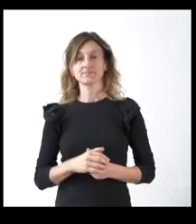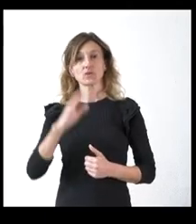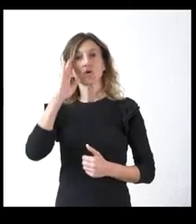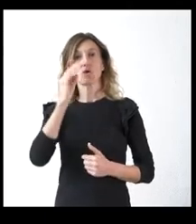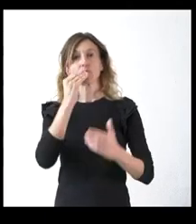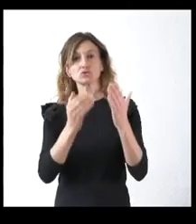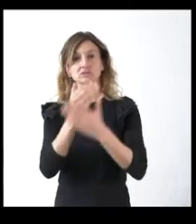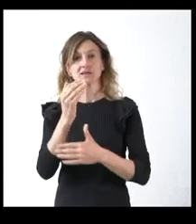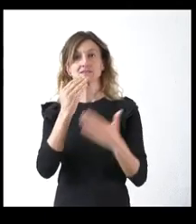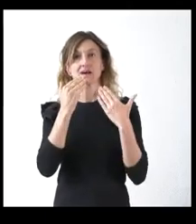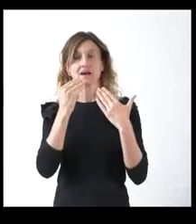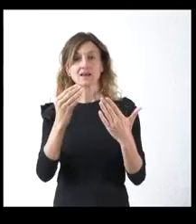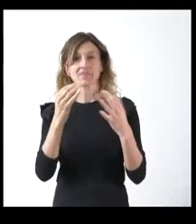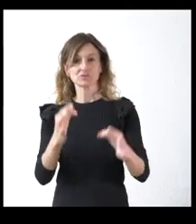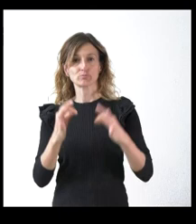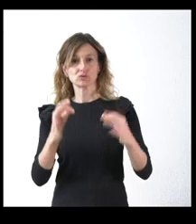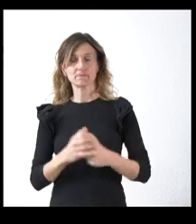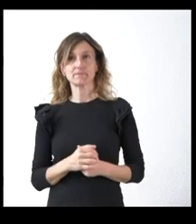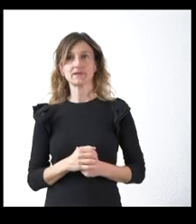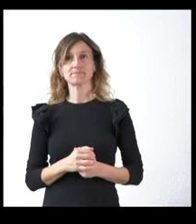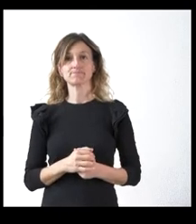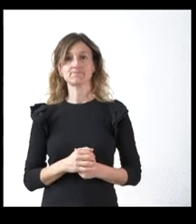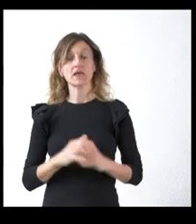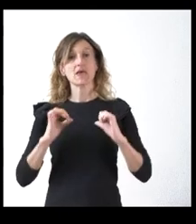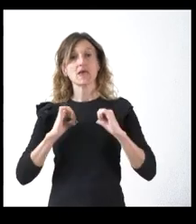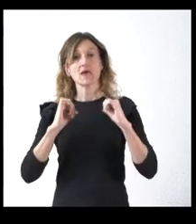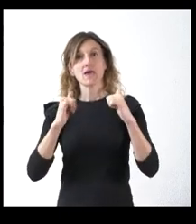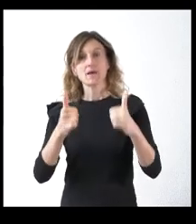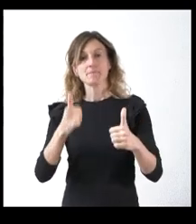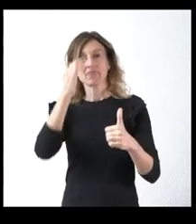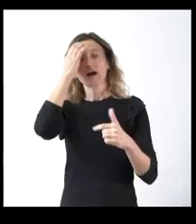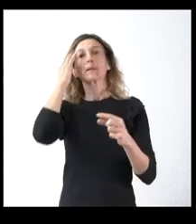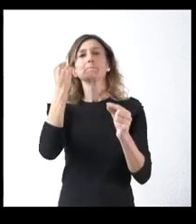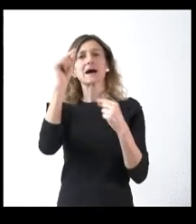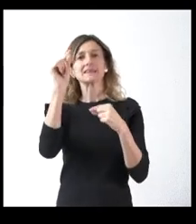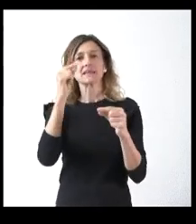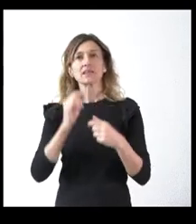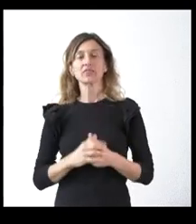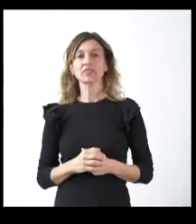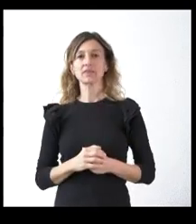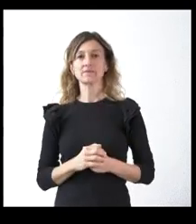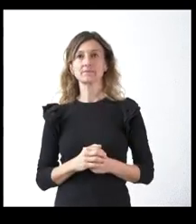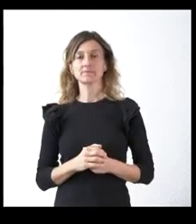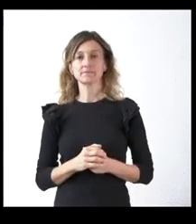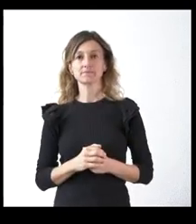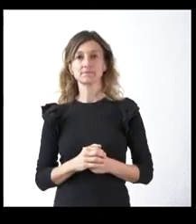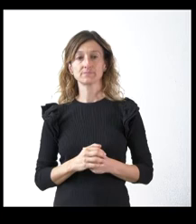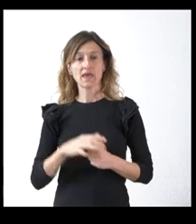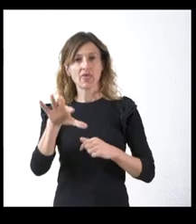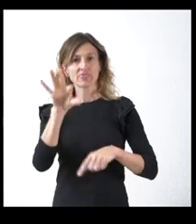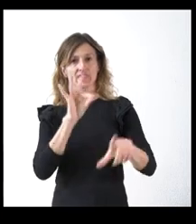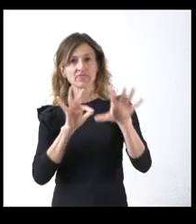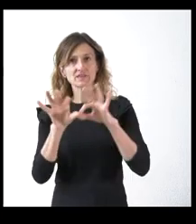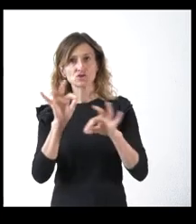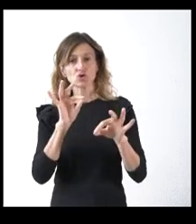Gracias como siempre querías empezar por un Matiz no sé si en la decisión de